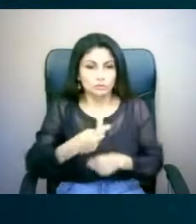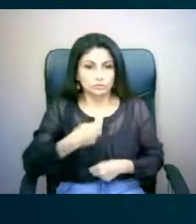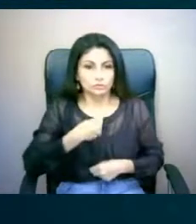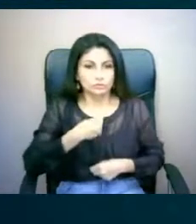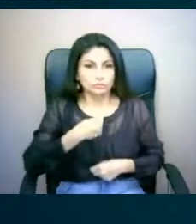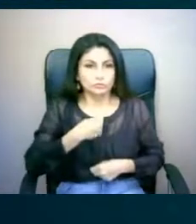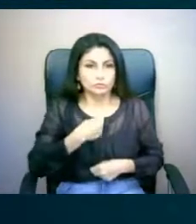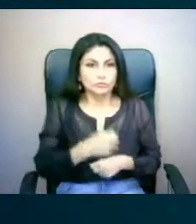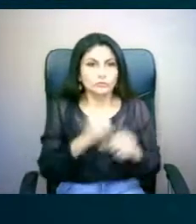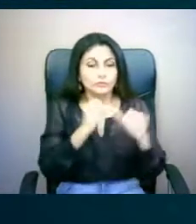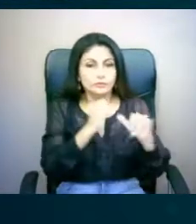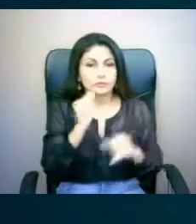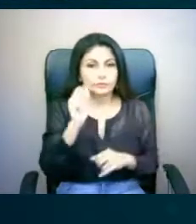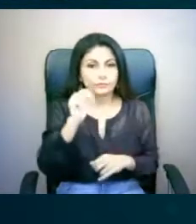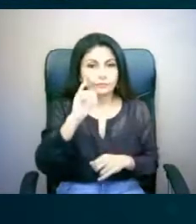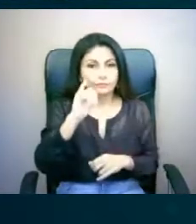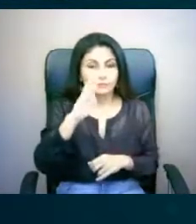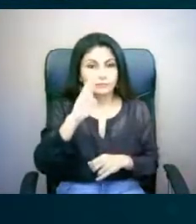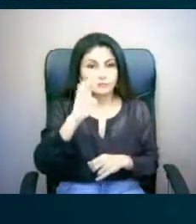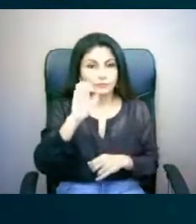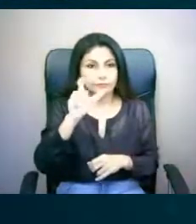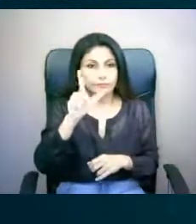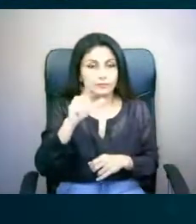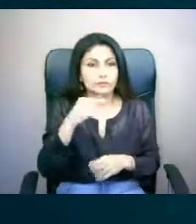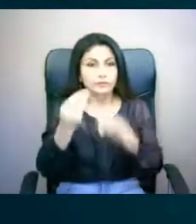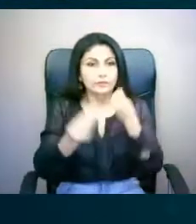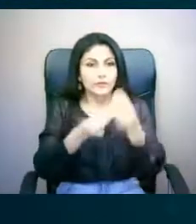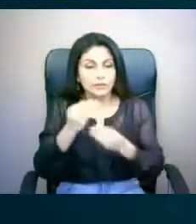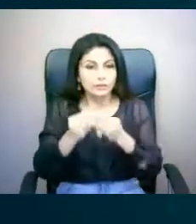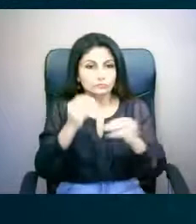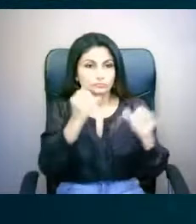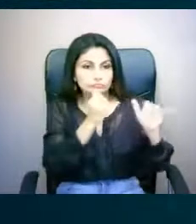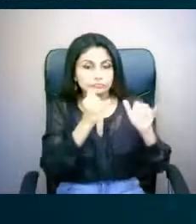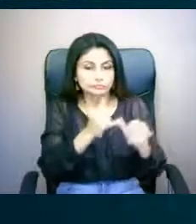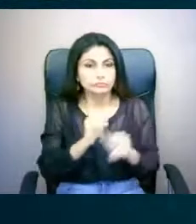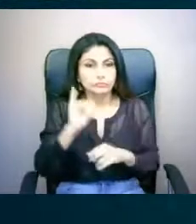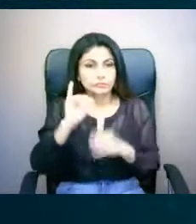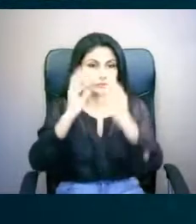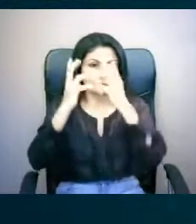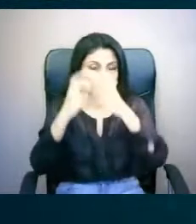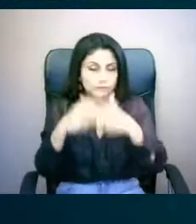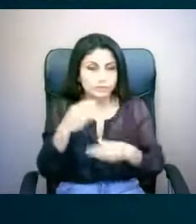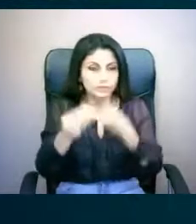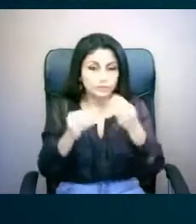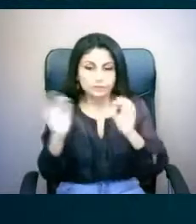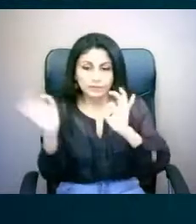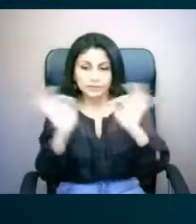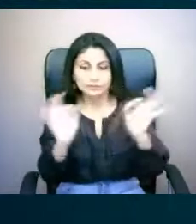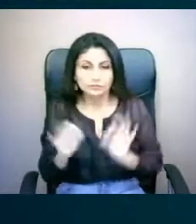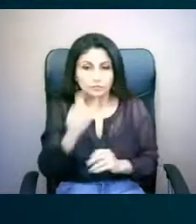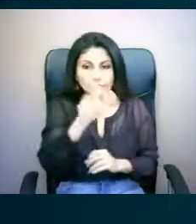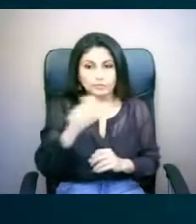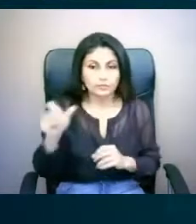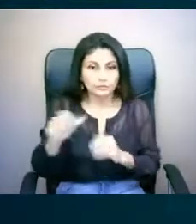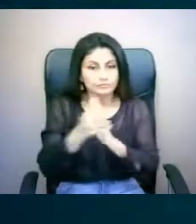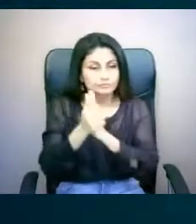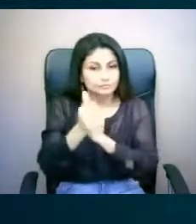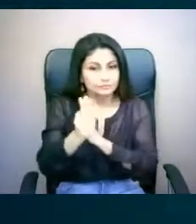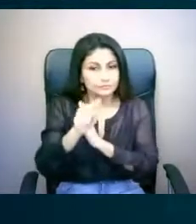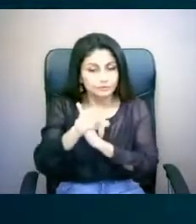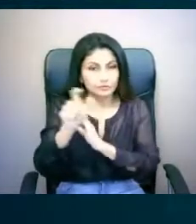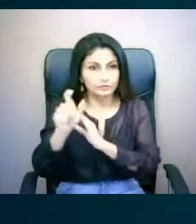Aníbal Valdés, ingeniero industrial, trabajo en el Departamento de Gestión de Talento como coordinador de Desarrollo de